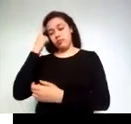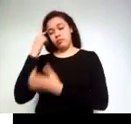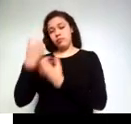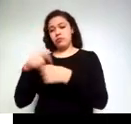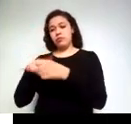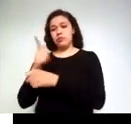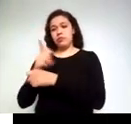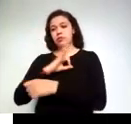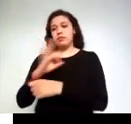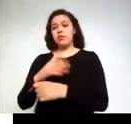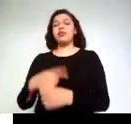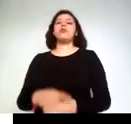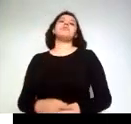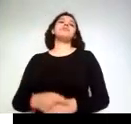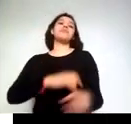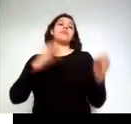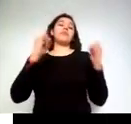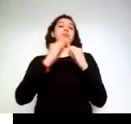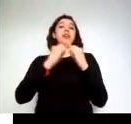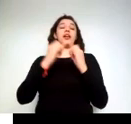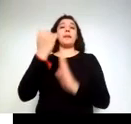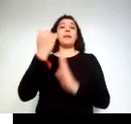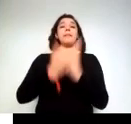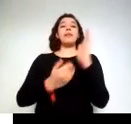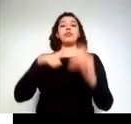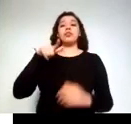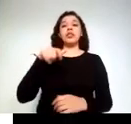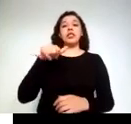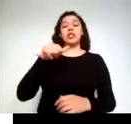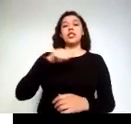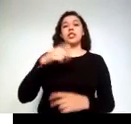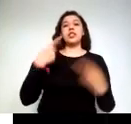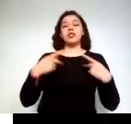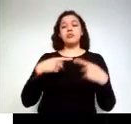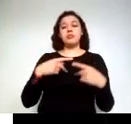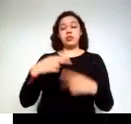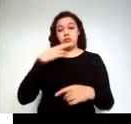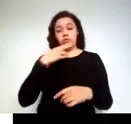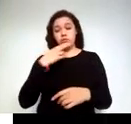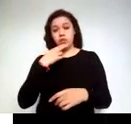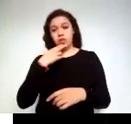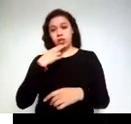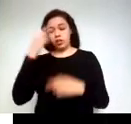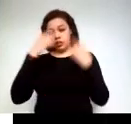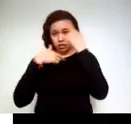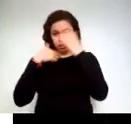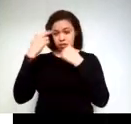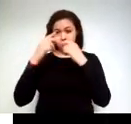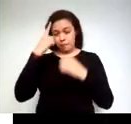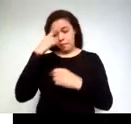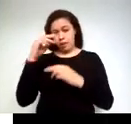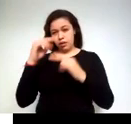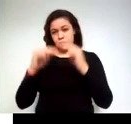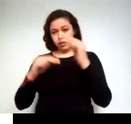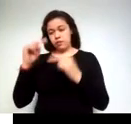En el caso de instituciones que tienen menos de 16 personas, ¿se aplica todavía el análisis por categoría?